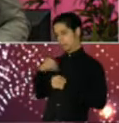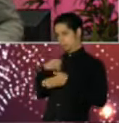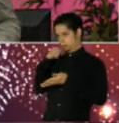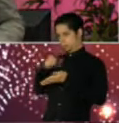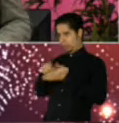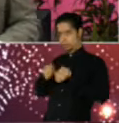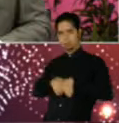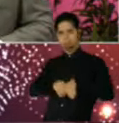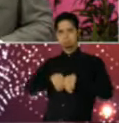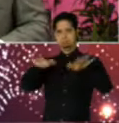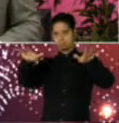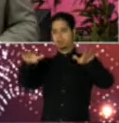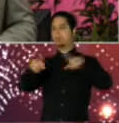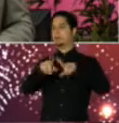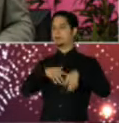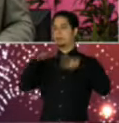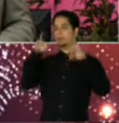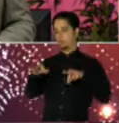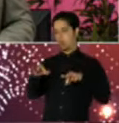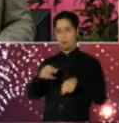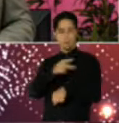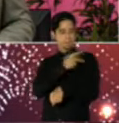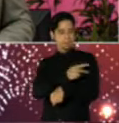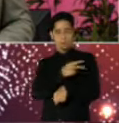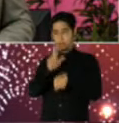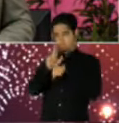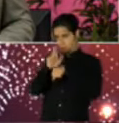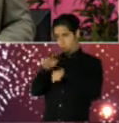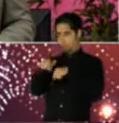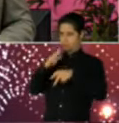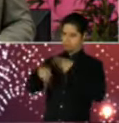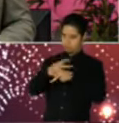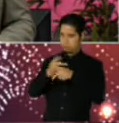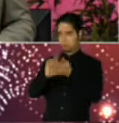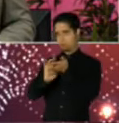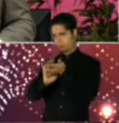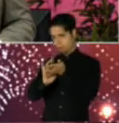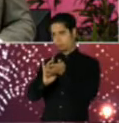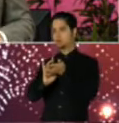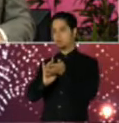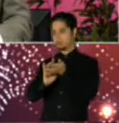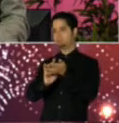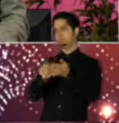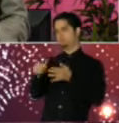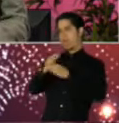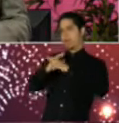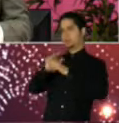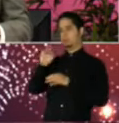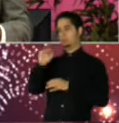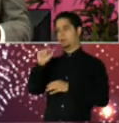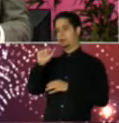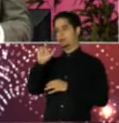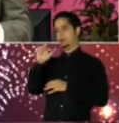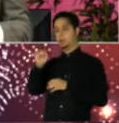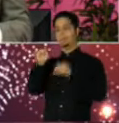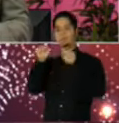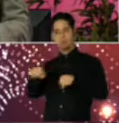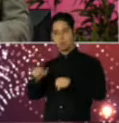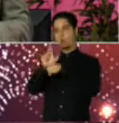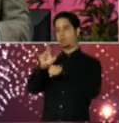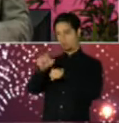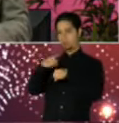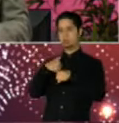que se pudiera garantizar que los pacientes que usan estos medicamentos antimalariales, que lo usan de forma crónica,